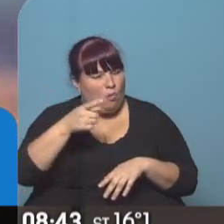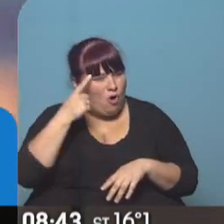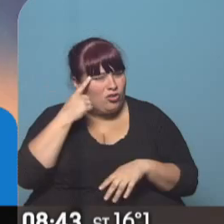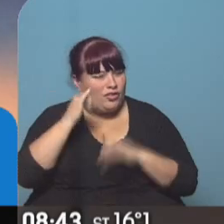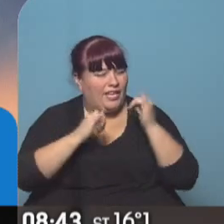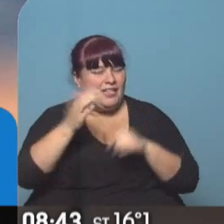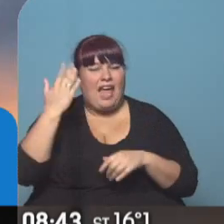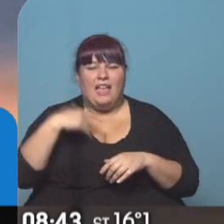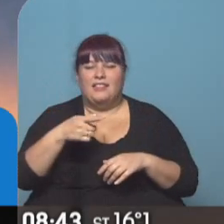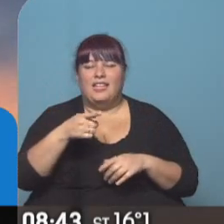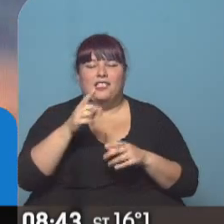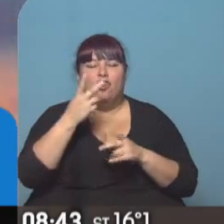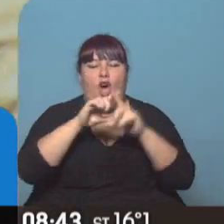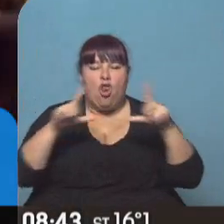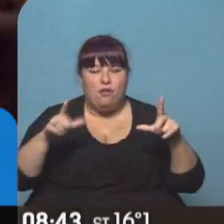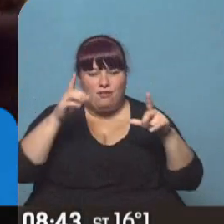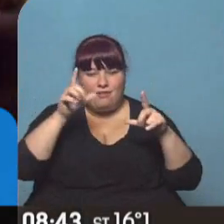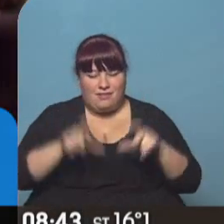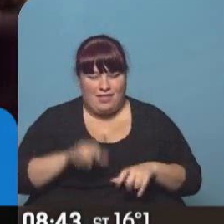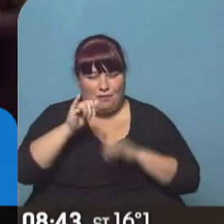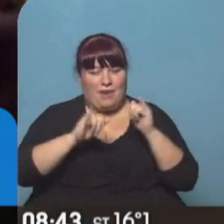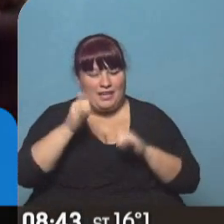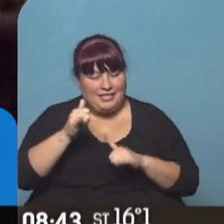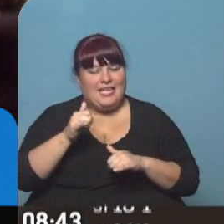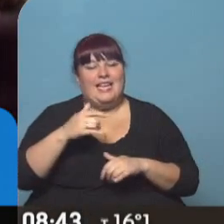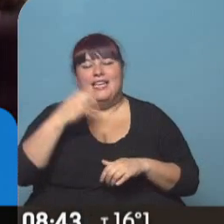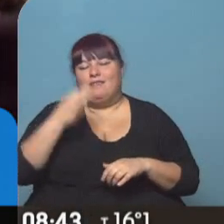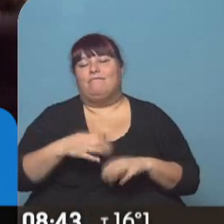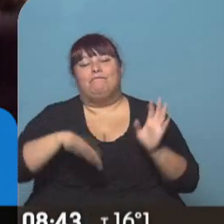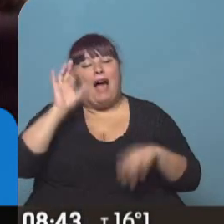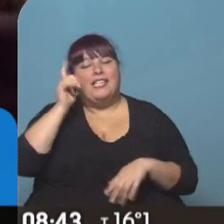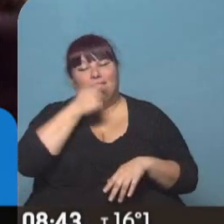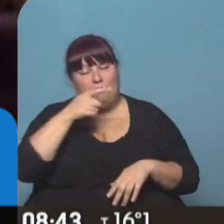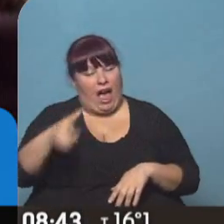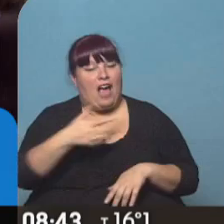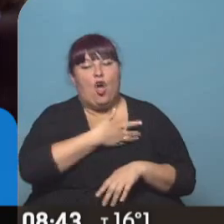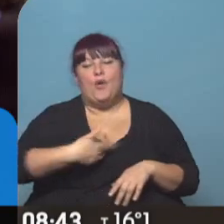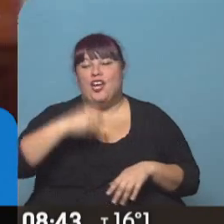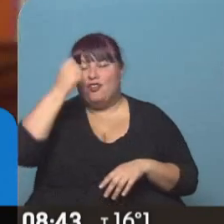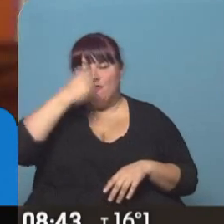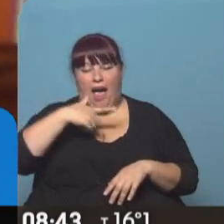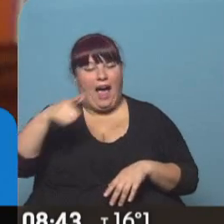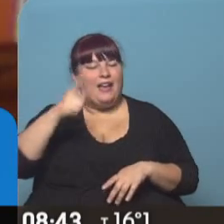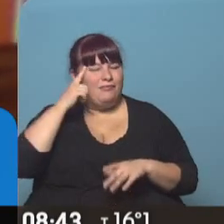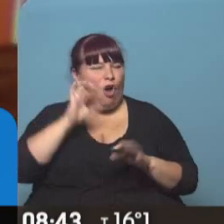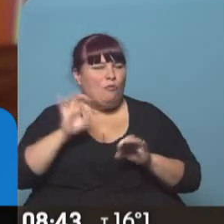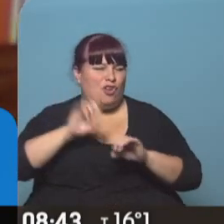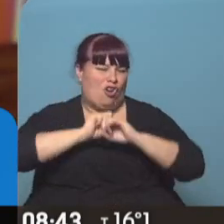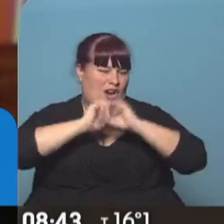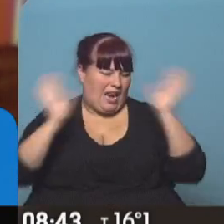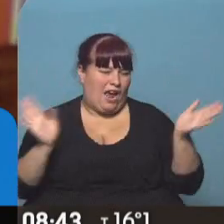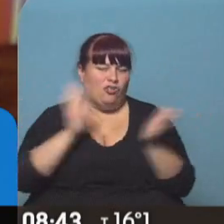reflejas te en una de las tus columnas y claramente el sobretodo macri el gobierno nacional hizo una lectura clara